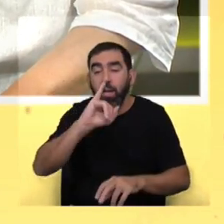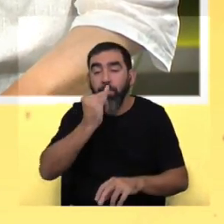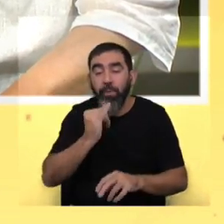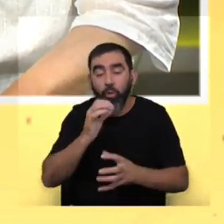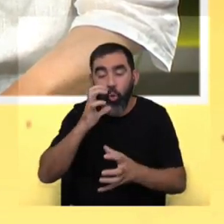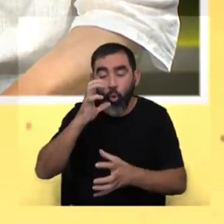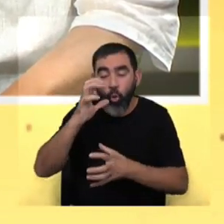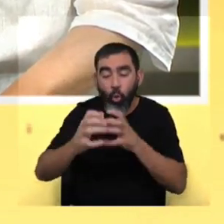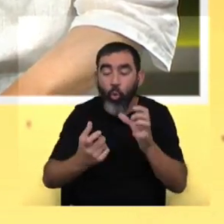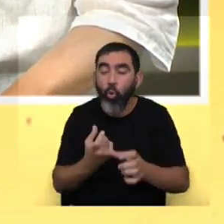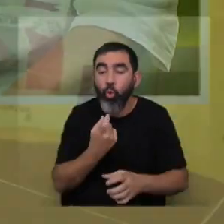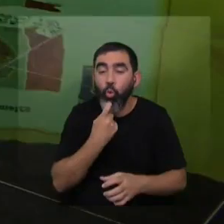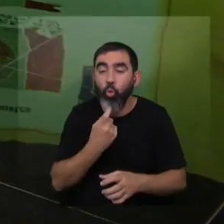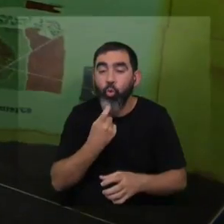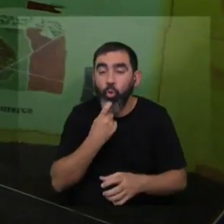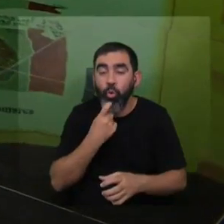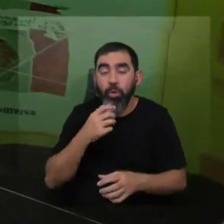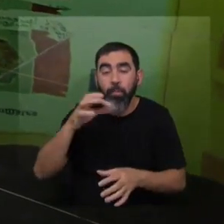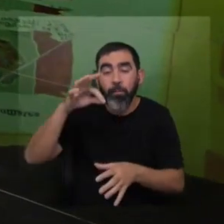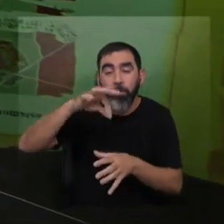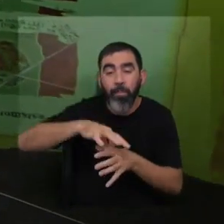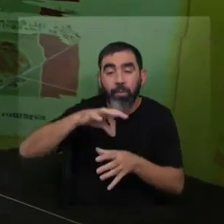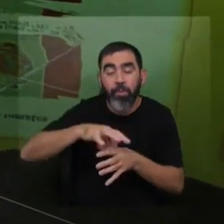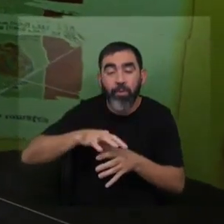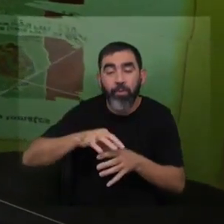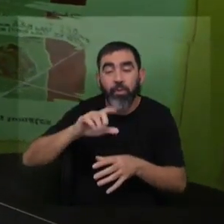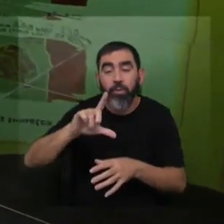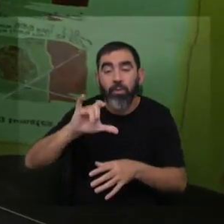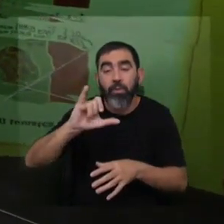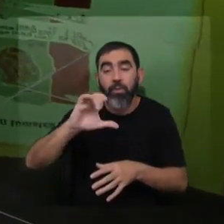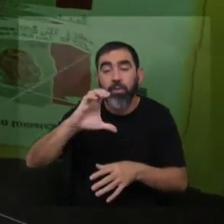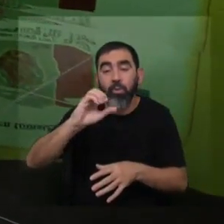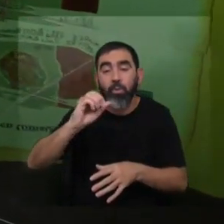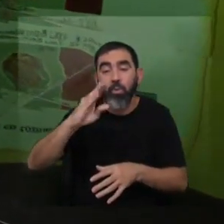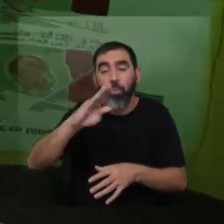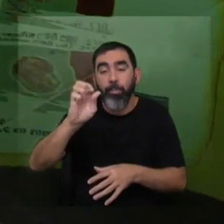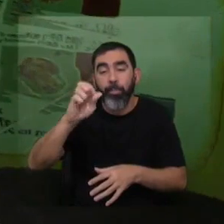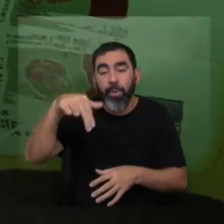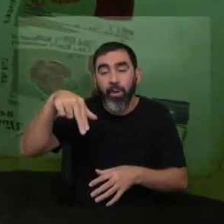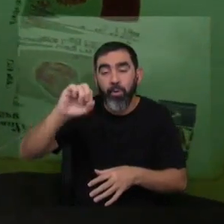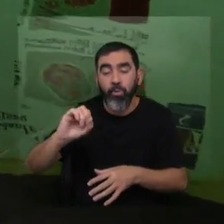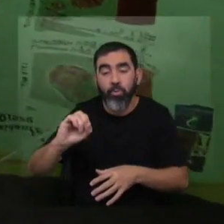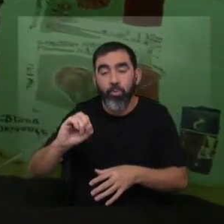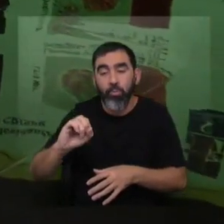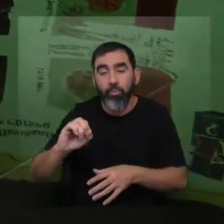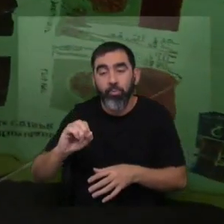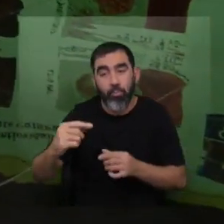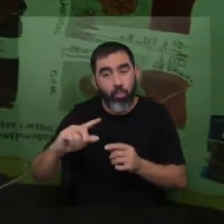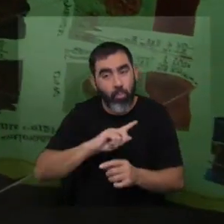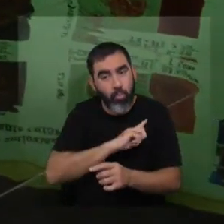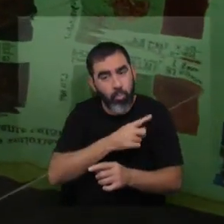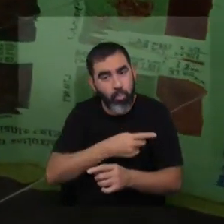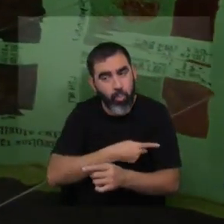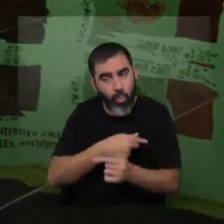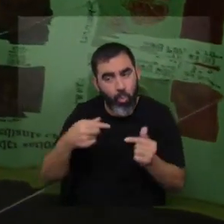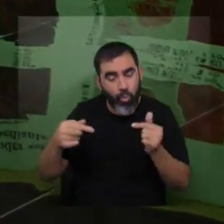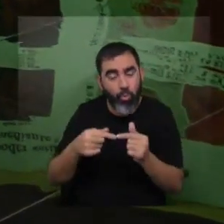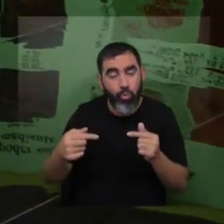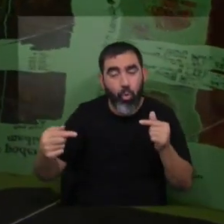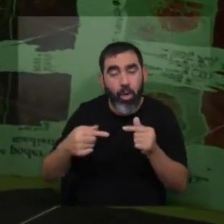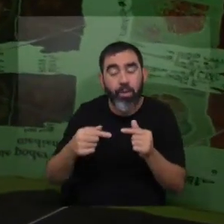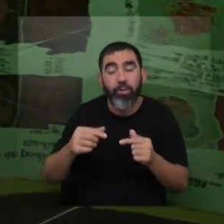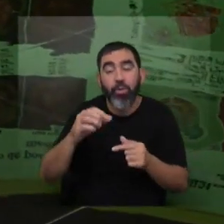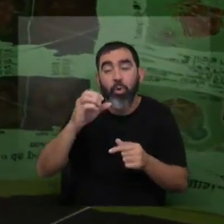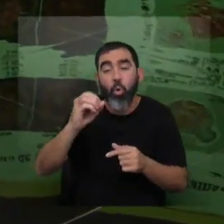color rojo al tomate es un pigmento que se llama el licopeno, que es uno de los antioxidantes más poderosos, más potentes. O sea,